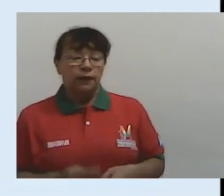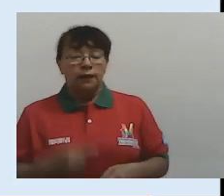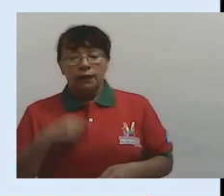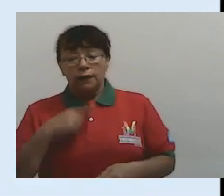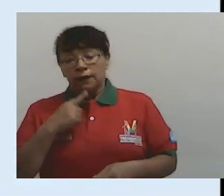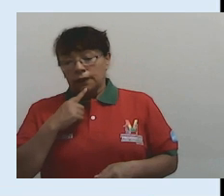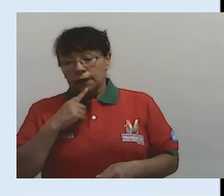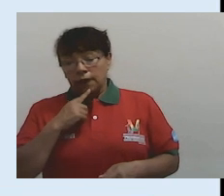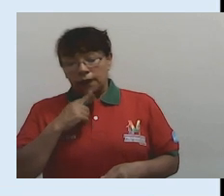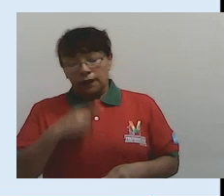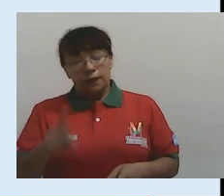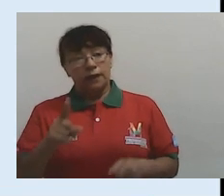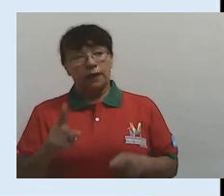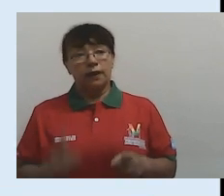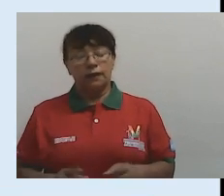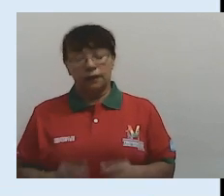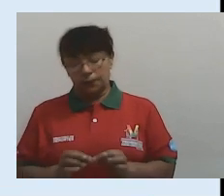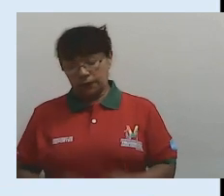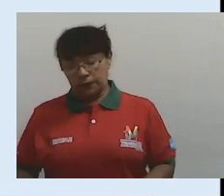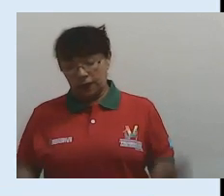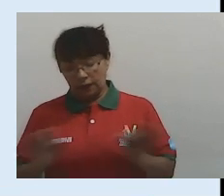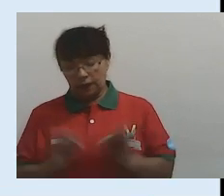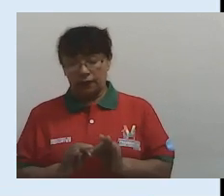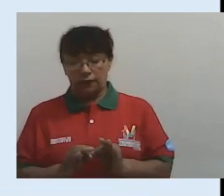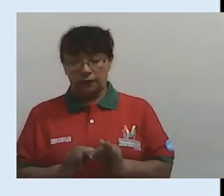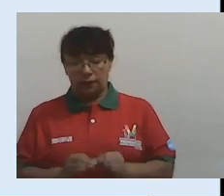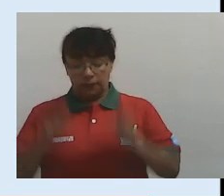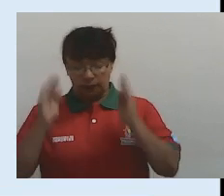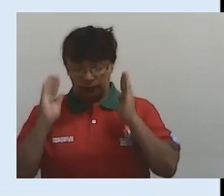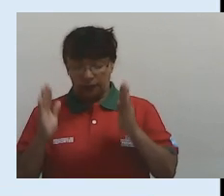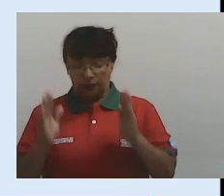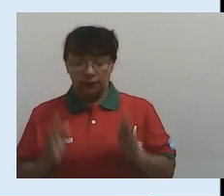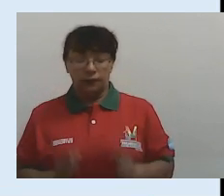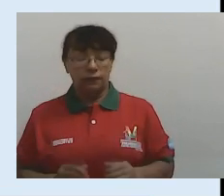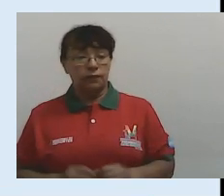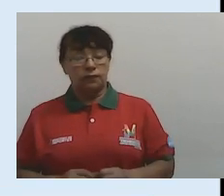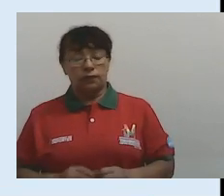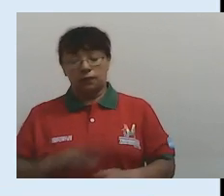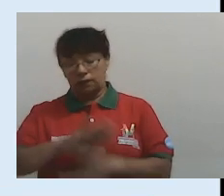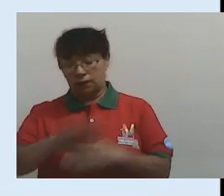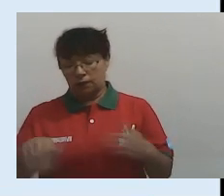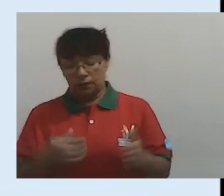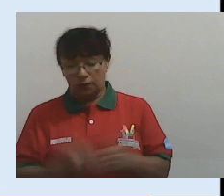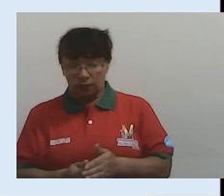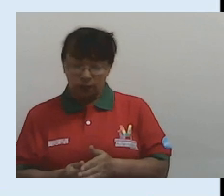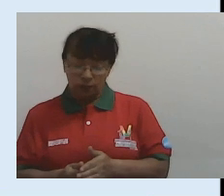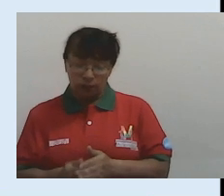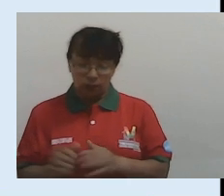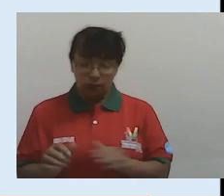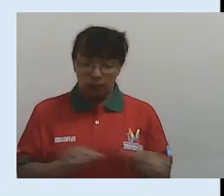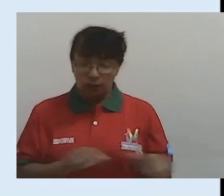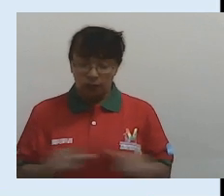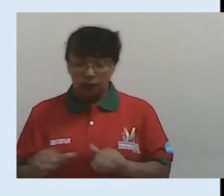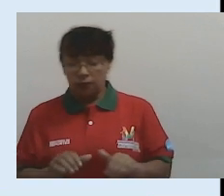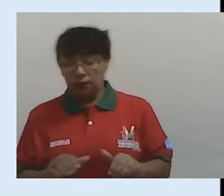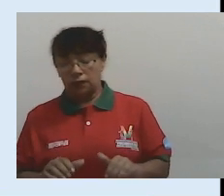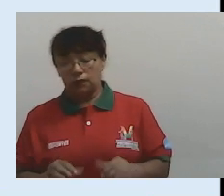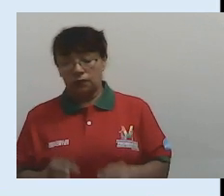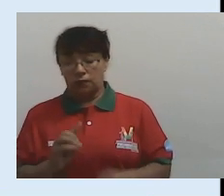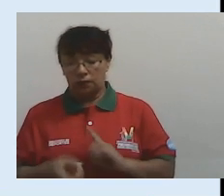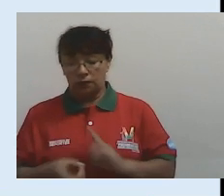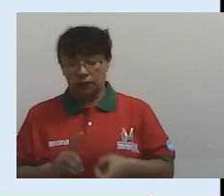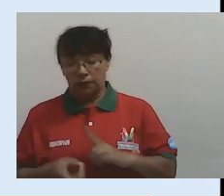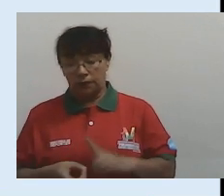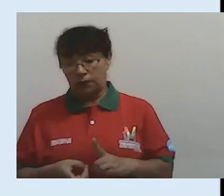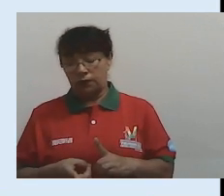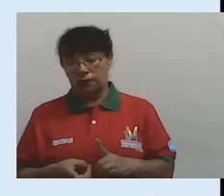la fase previa, yo tengo que hacer solo 2 jornadas, es lo mínimo que puedo organizar. No se hace el mini atletismo en un